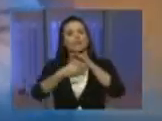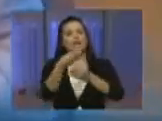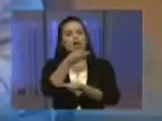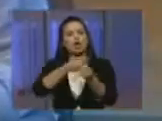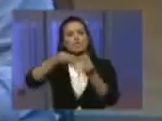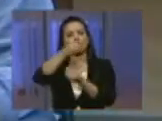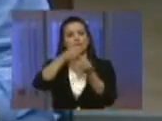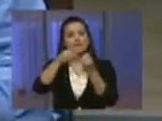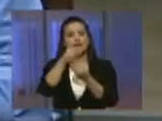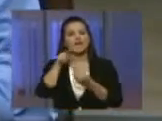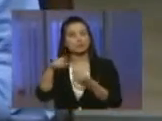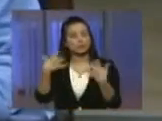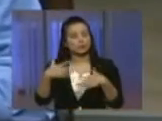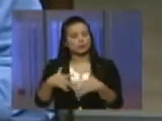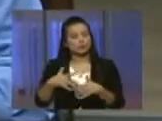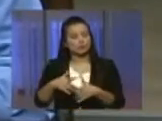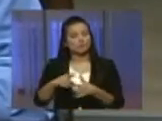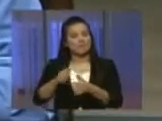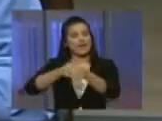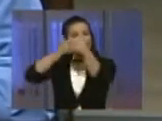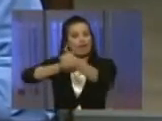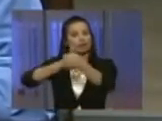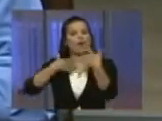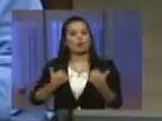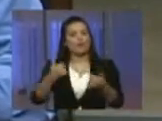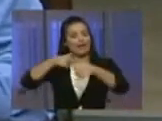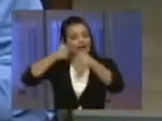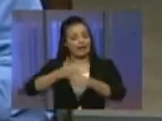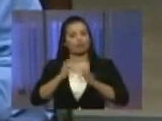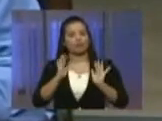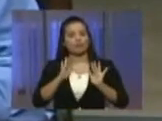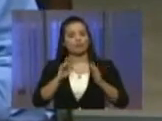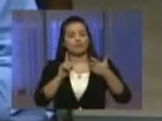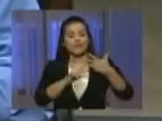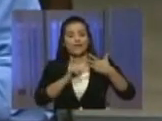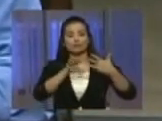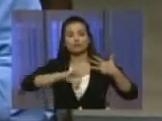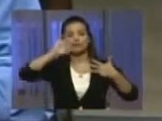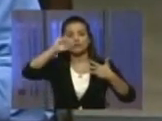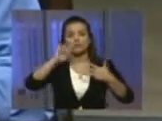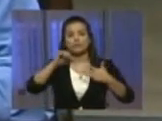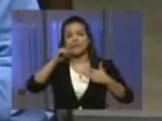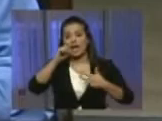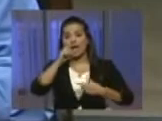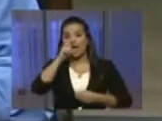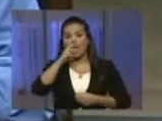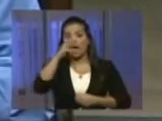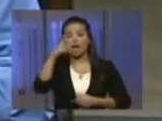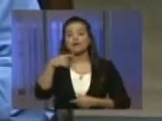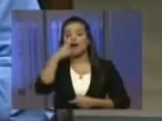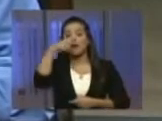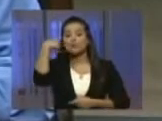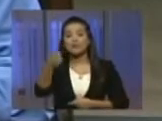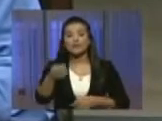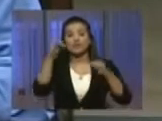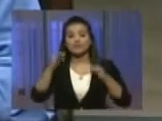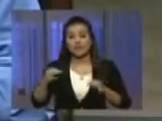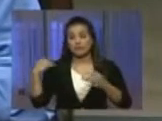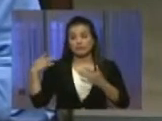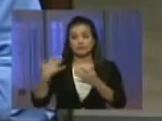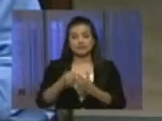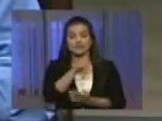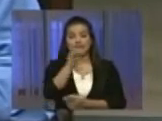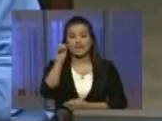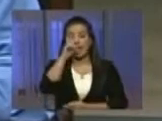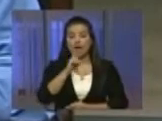el reto de los retos del socialismo en 100 años próximo año se cumplen 100 años